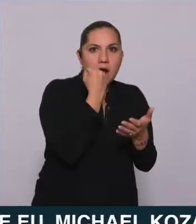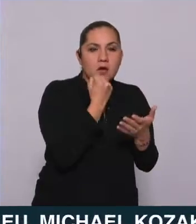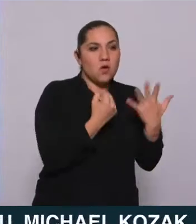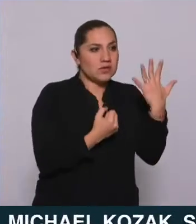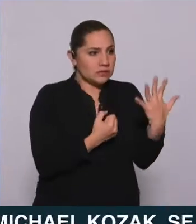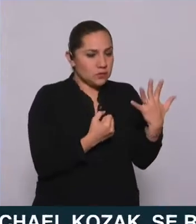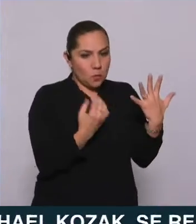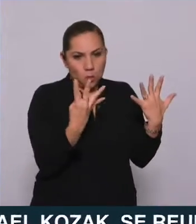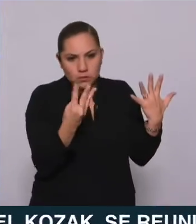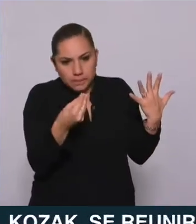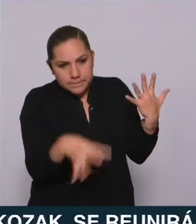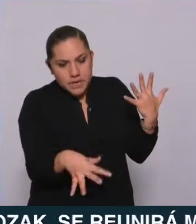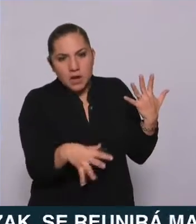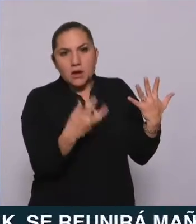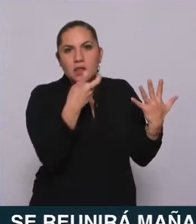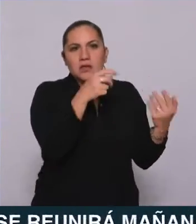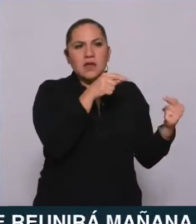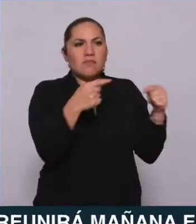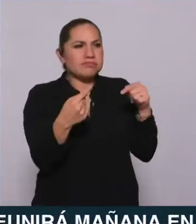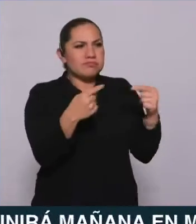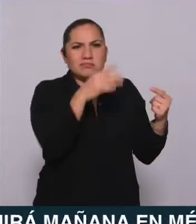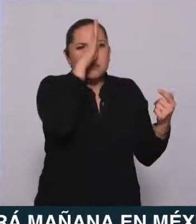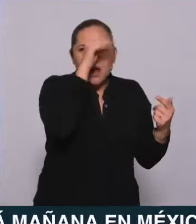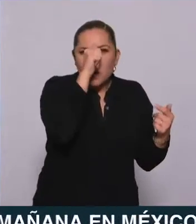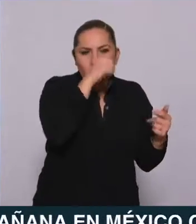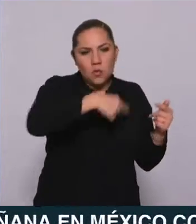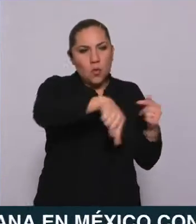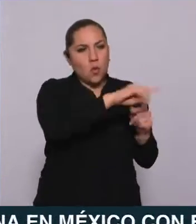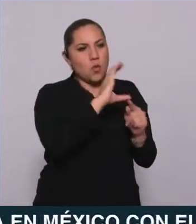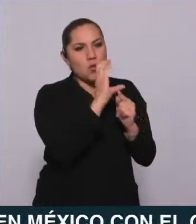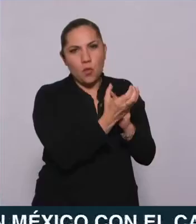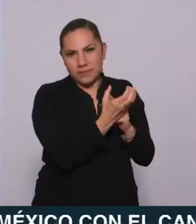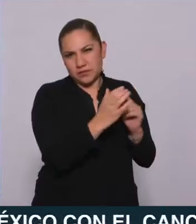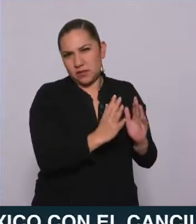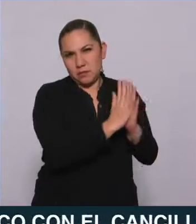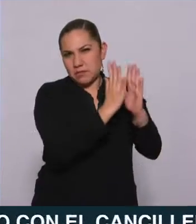de los comités ciudadanos. Ahora la idea es que